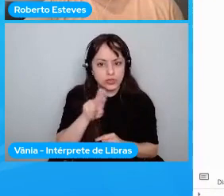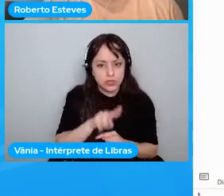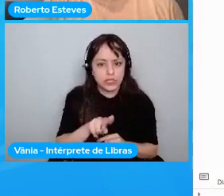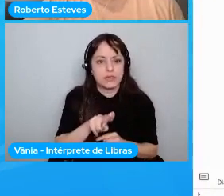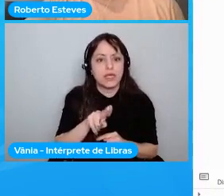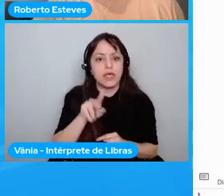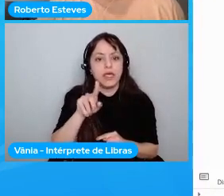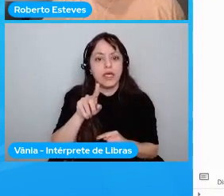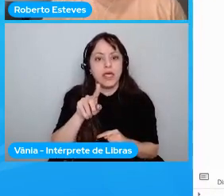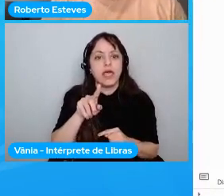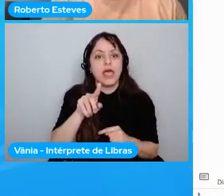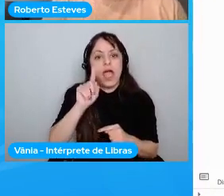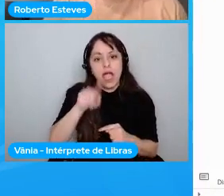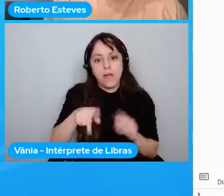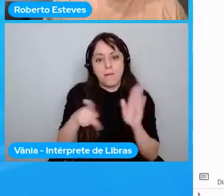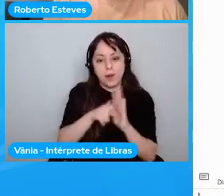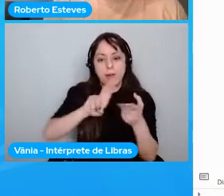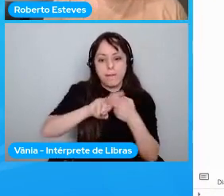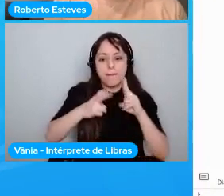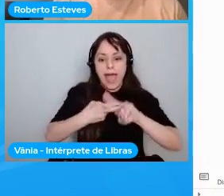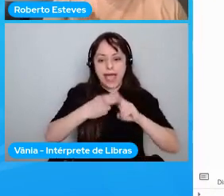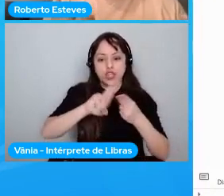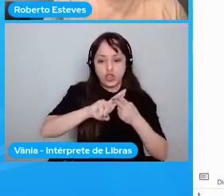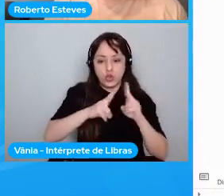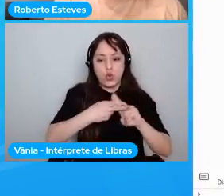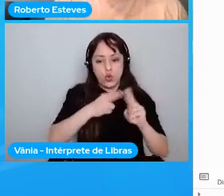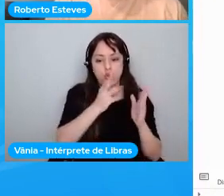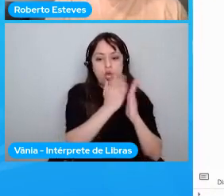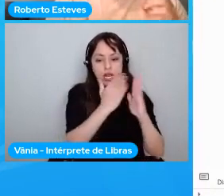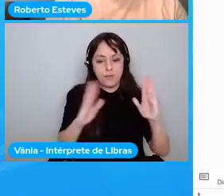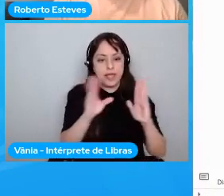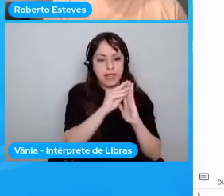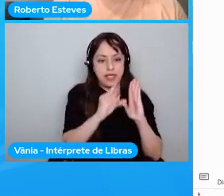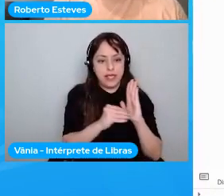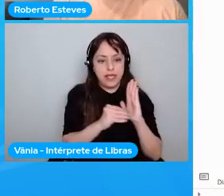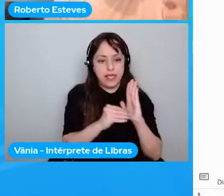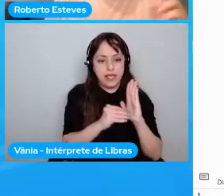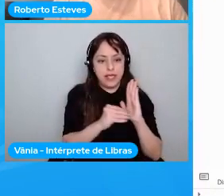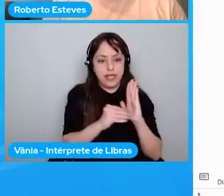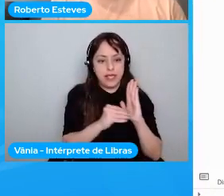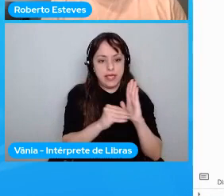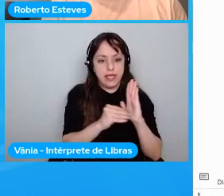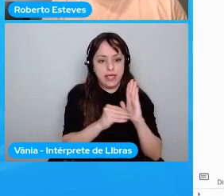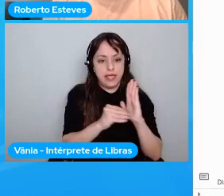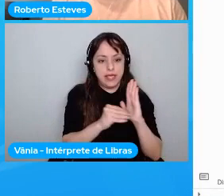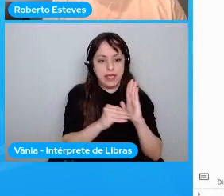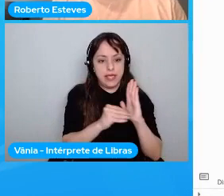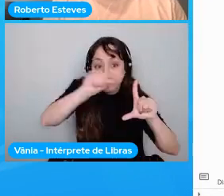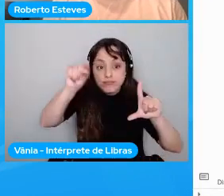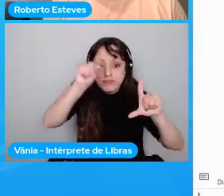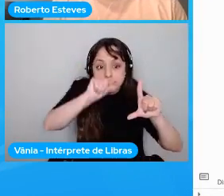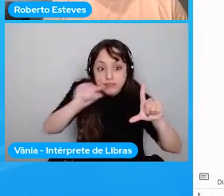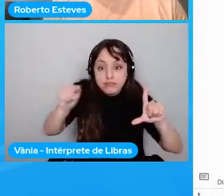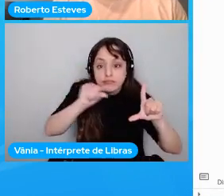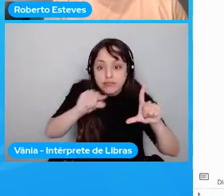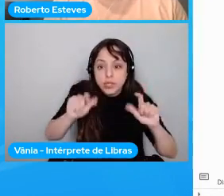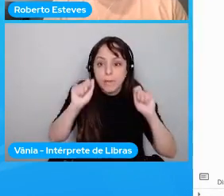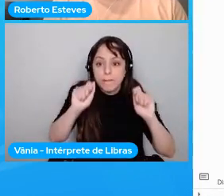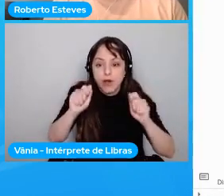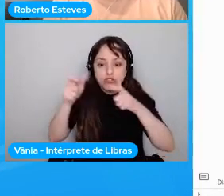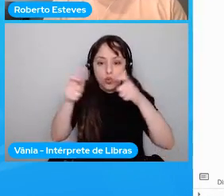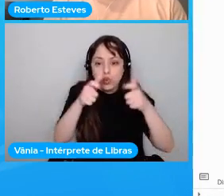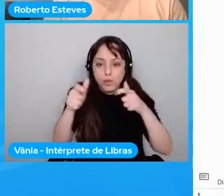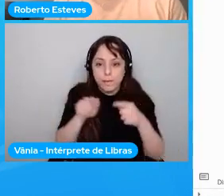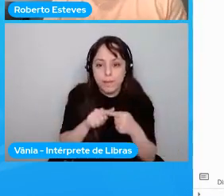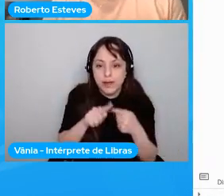Python, pues ya me dice, ok, el top 10 es el Hospital General Vicente Corral, la Dirección Distrital de